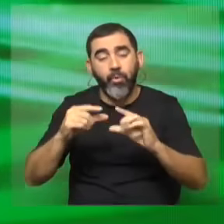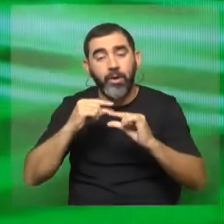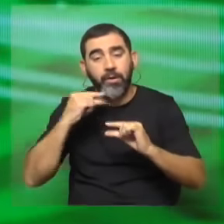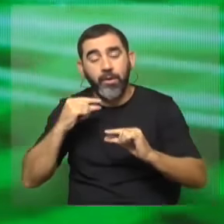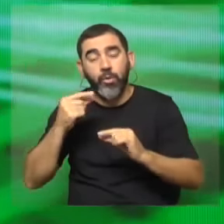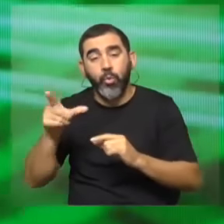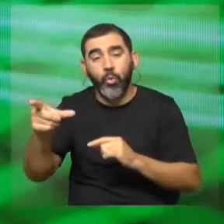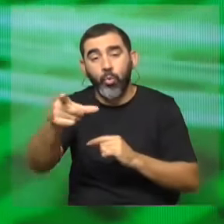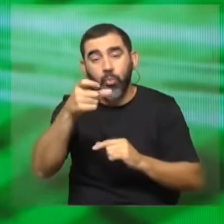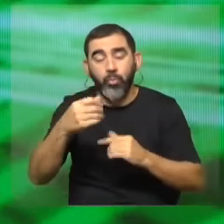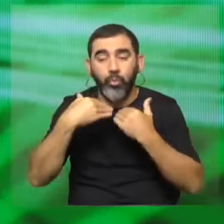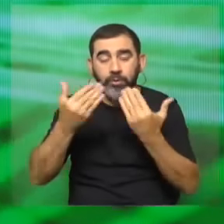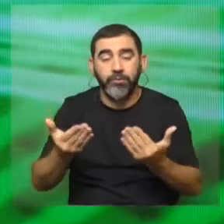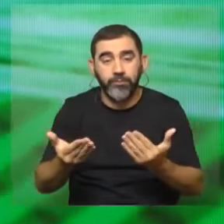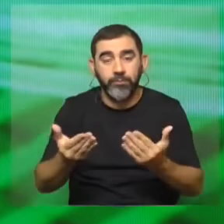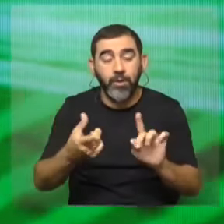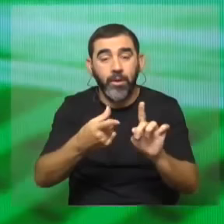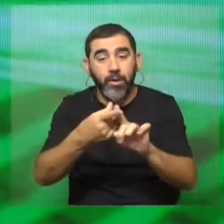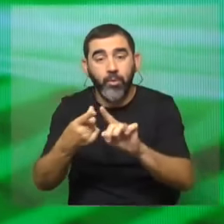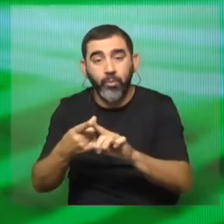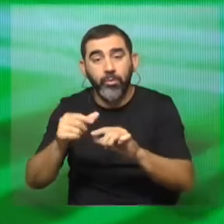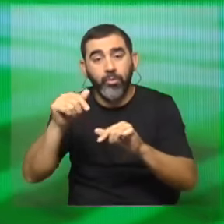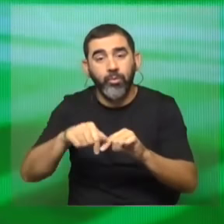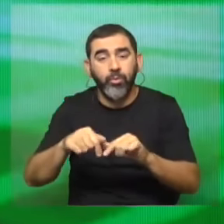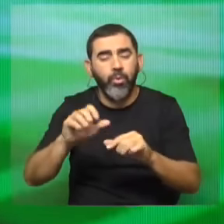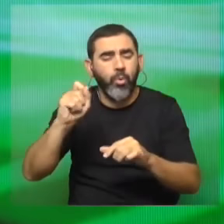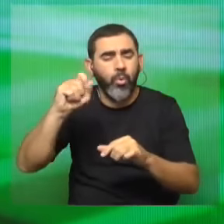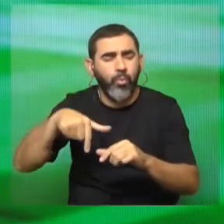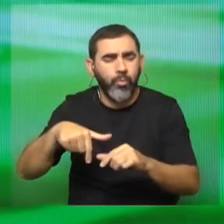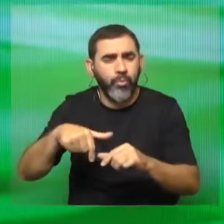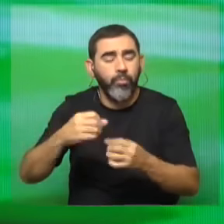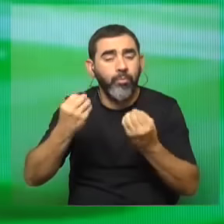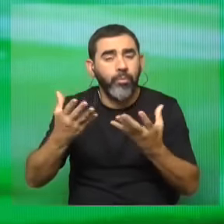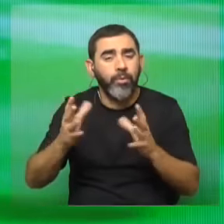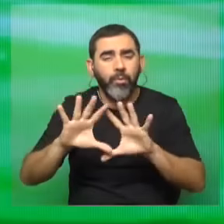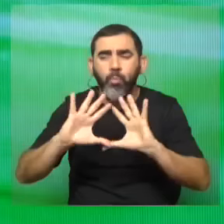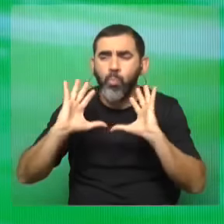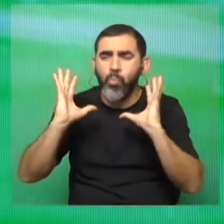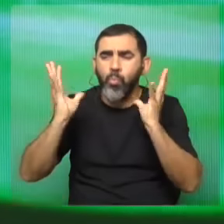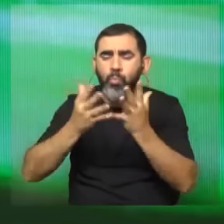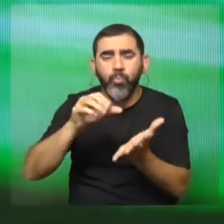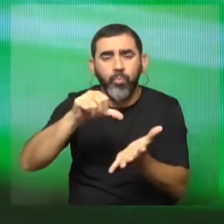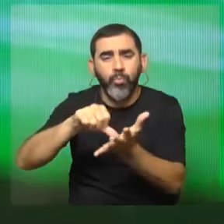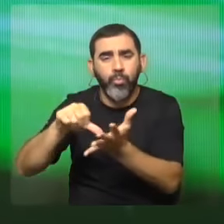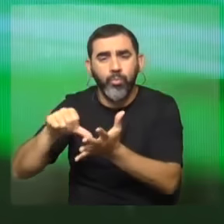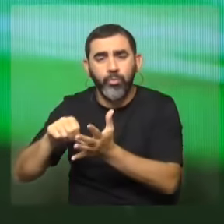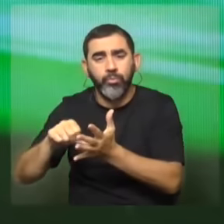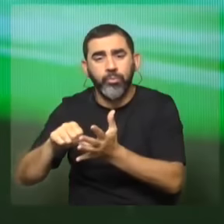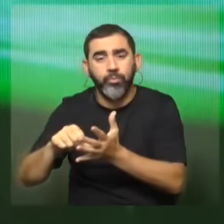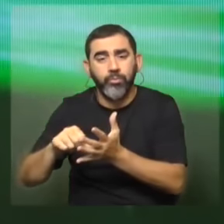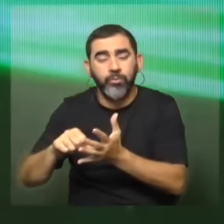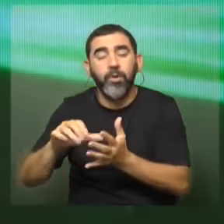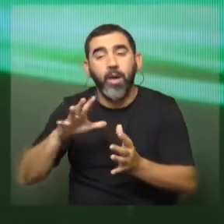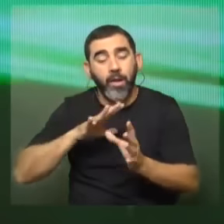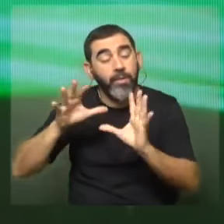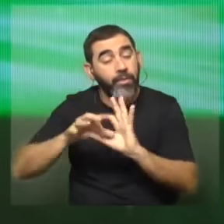partido comunista yo que sé Son acuerdos hoy se los ve hoy es más común porque tod todo el mundo en todos los países felizmente donde hay